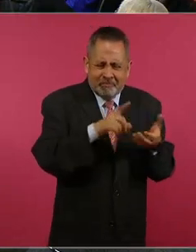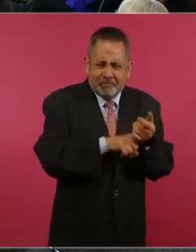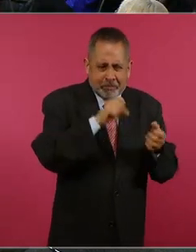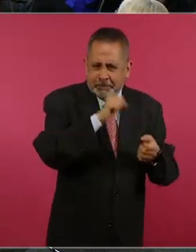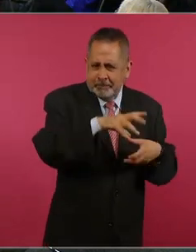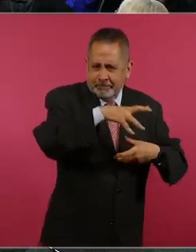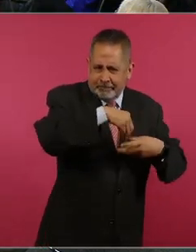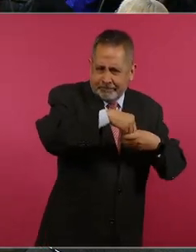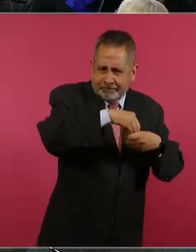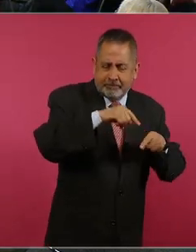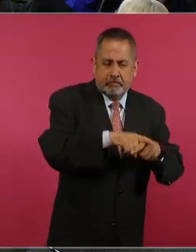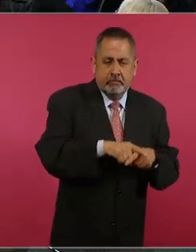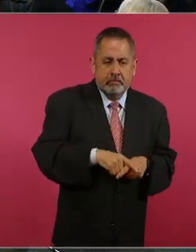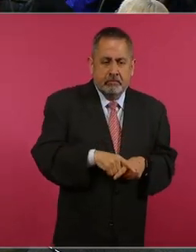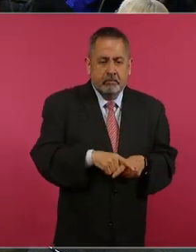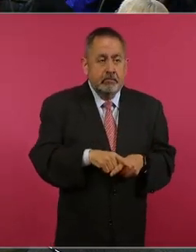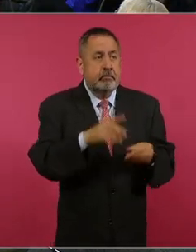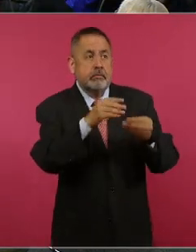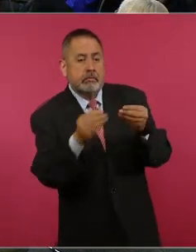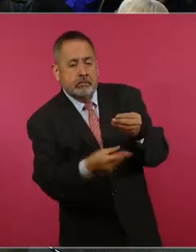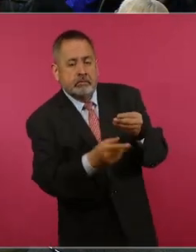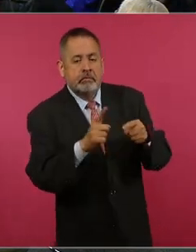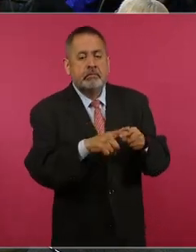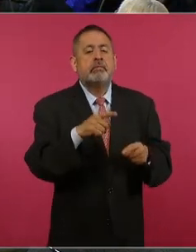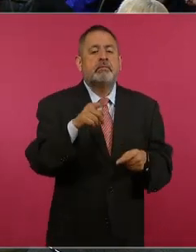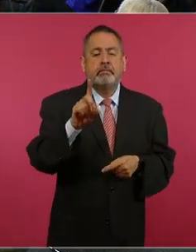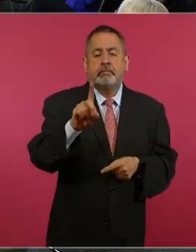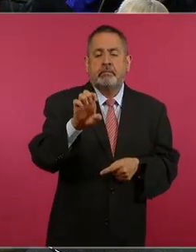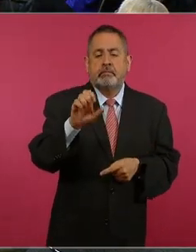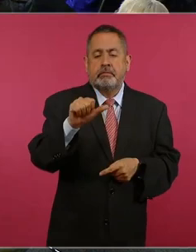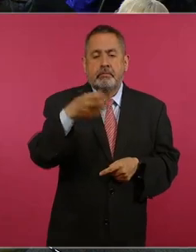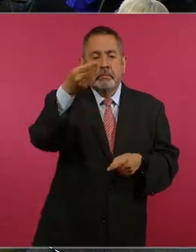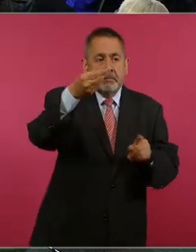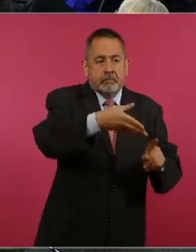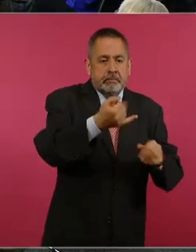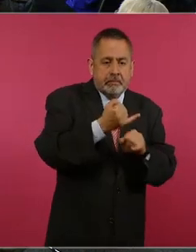y tienen información de la DEA.